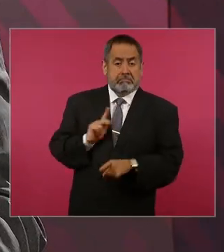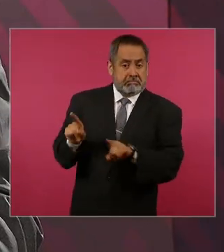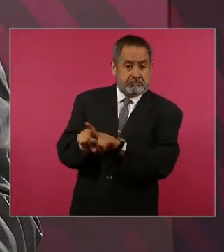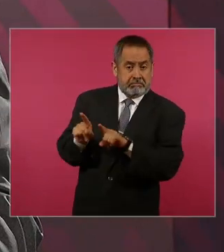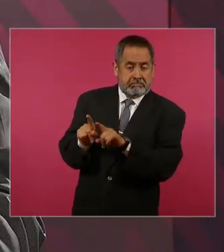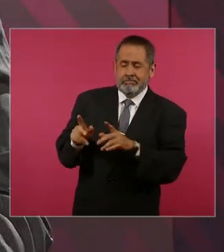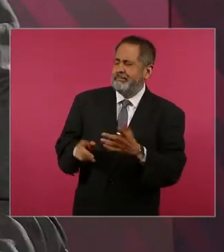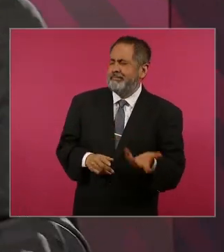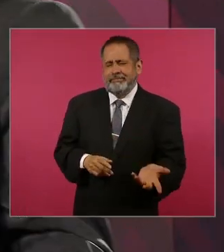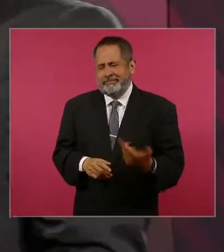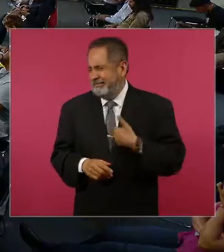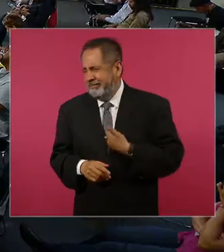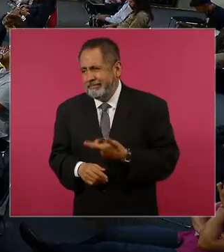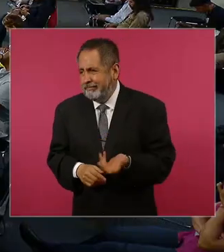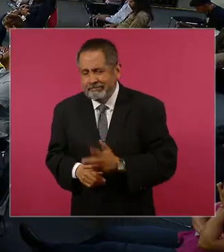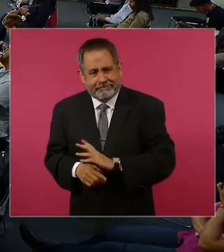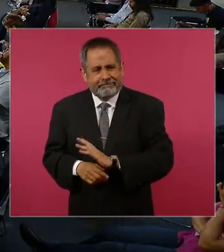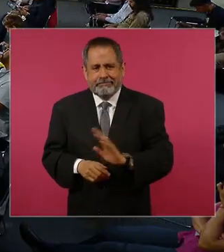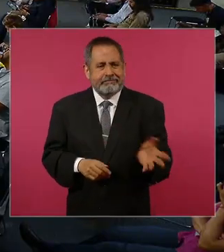voy a estar yo